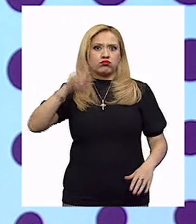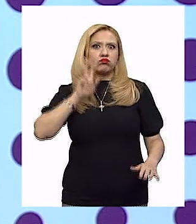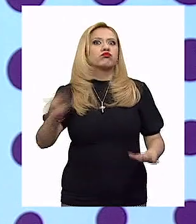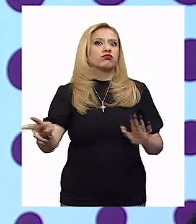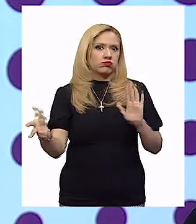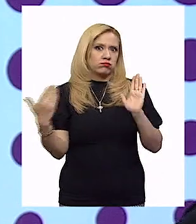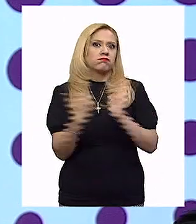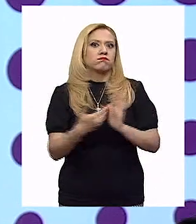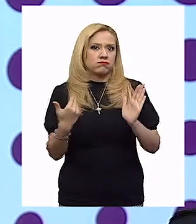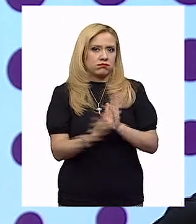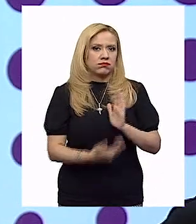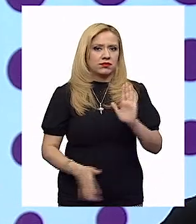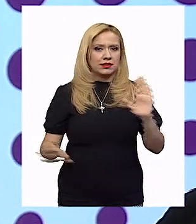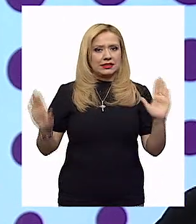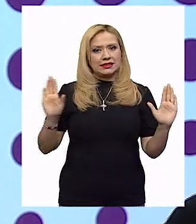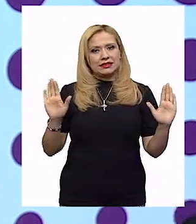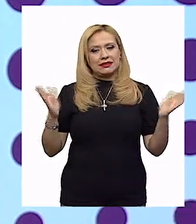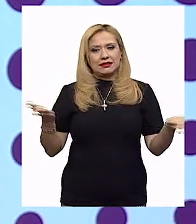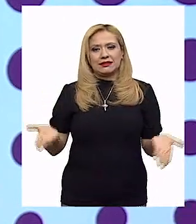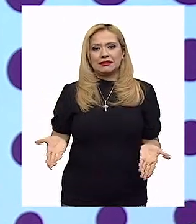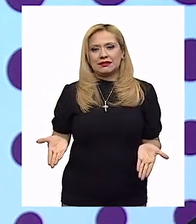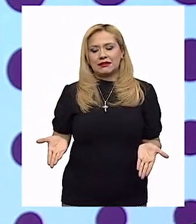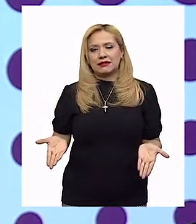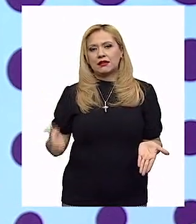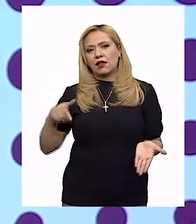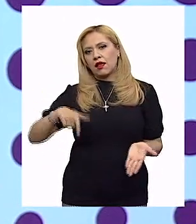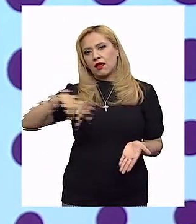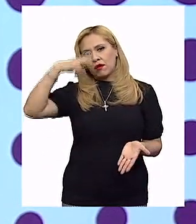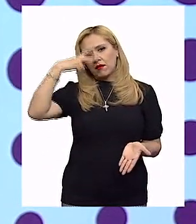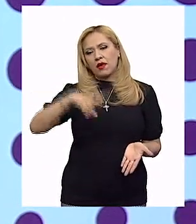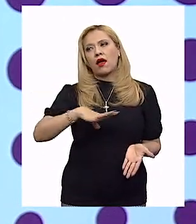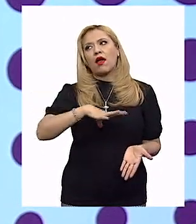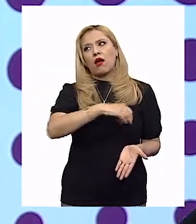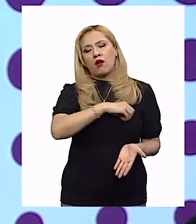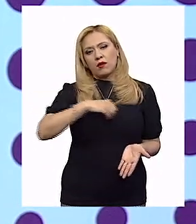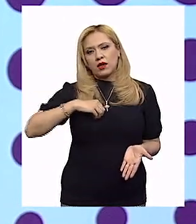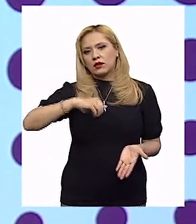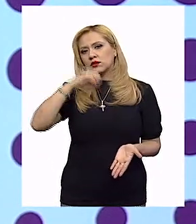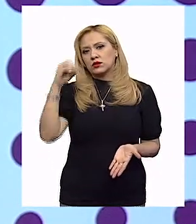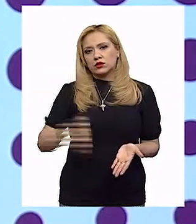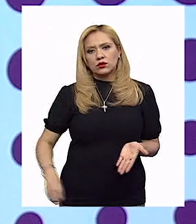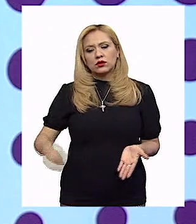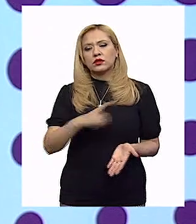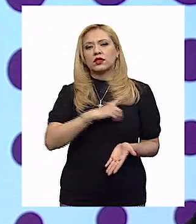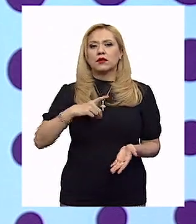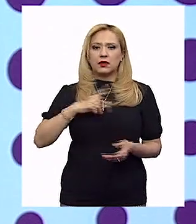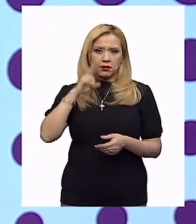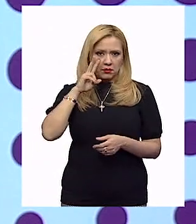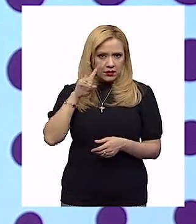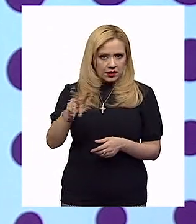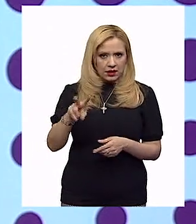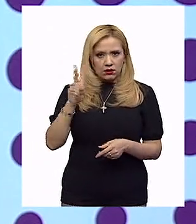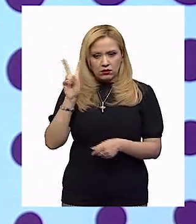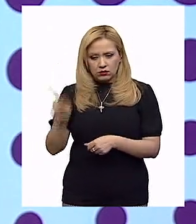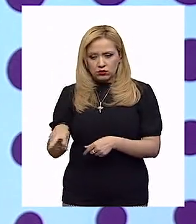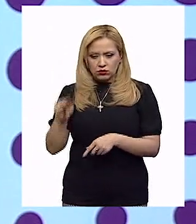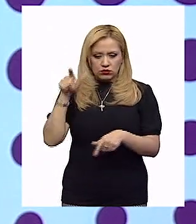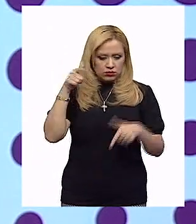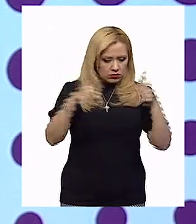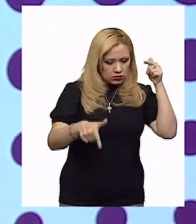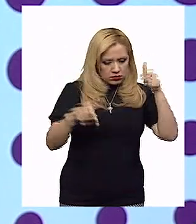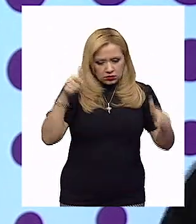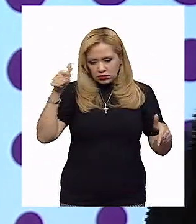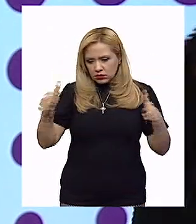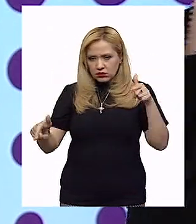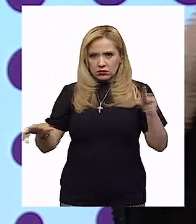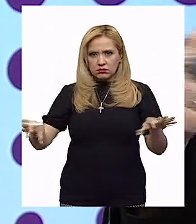extraño. Entonces las empresas tienen en México toda la obligación ya de establecer estos mecanismos, implementarlos hacia adentro